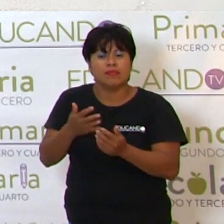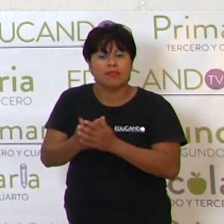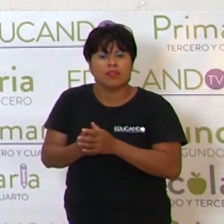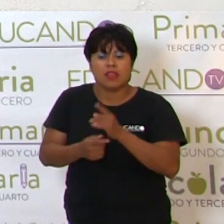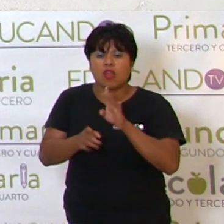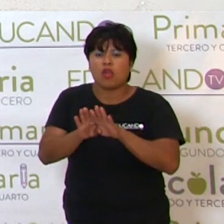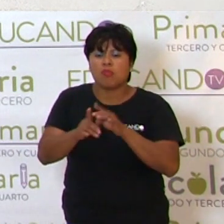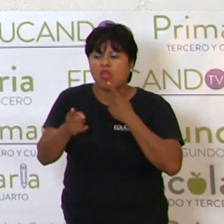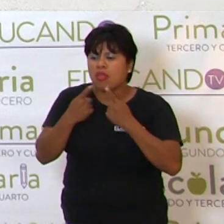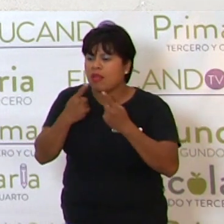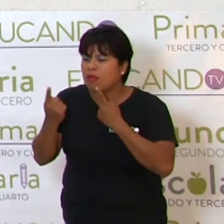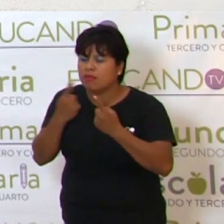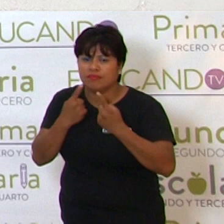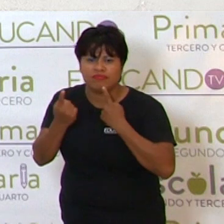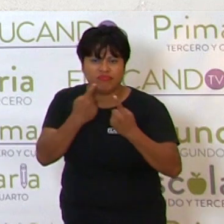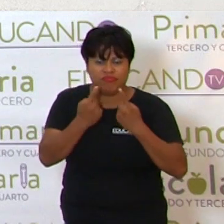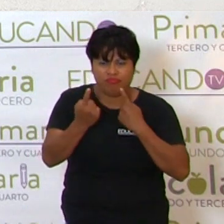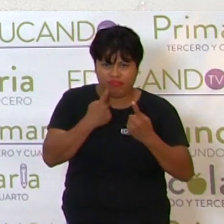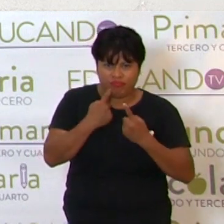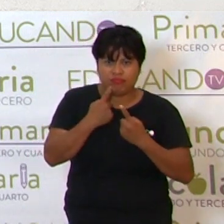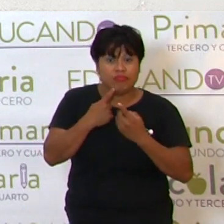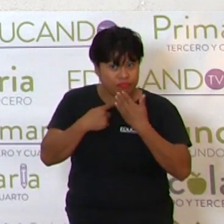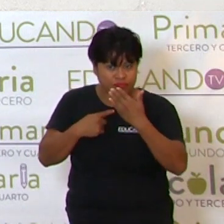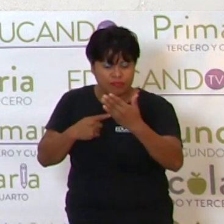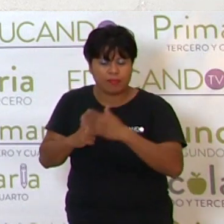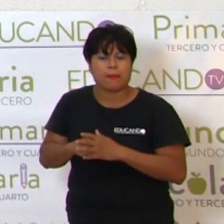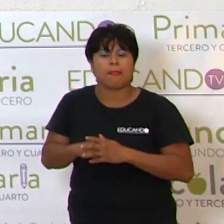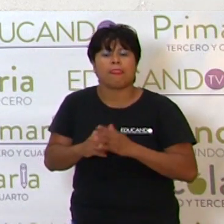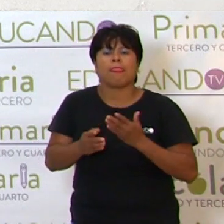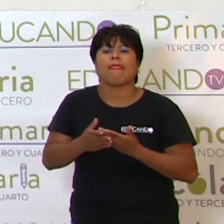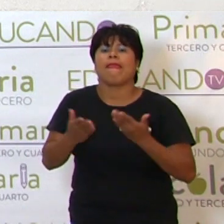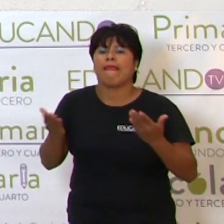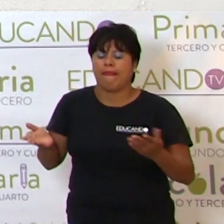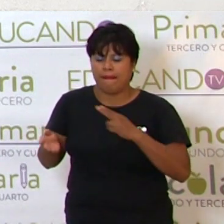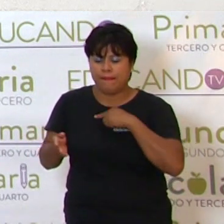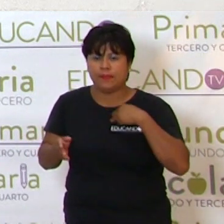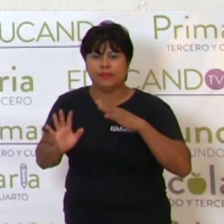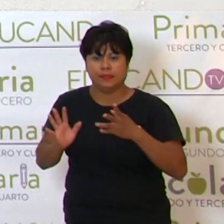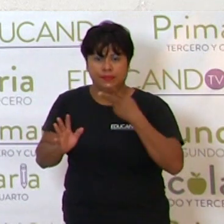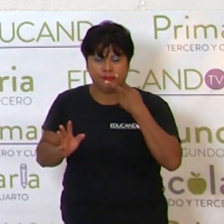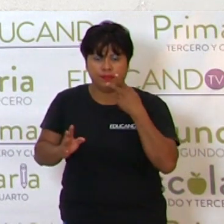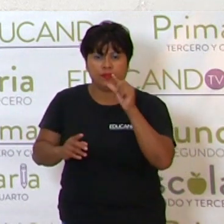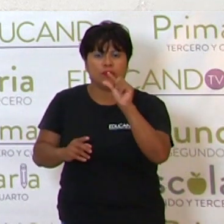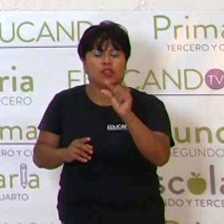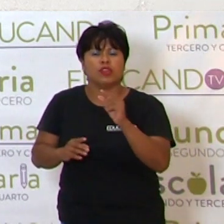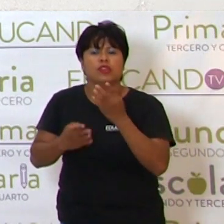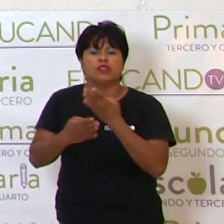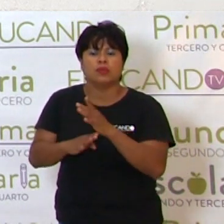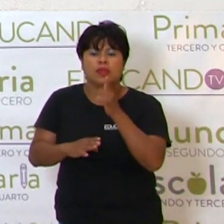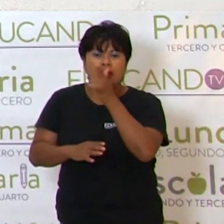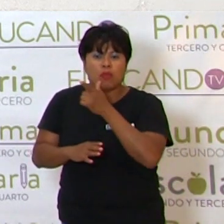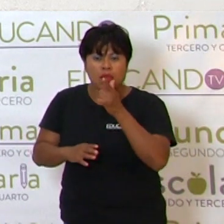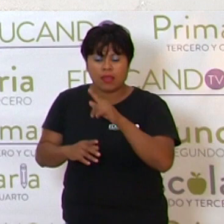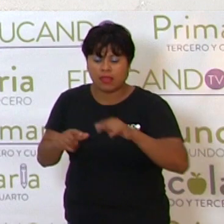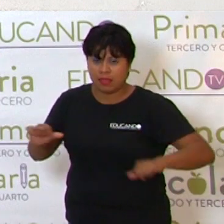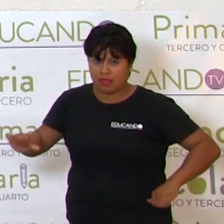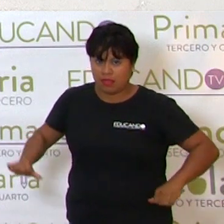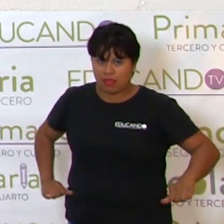de diálogo. Muy bien, pues ahora que ya hablamos un poco acerca del lenguaje